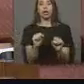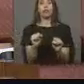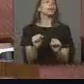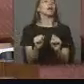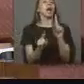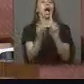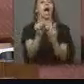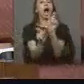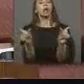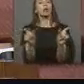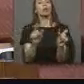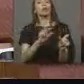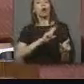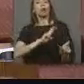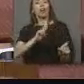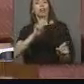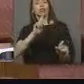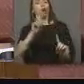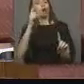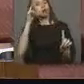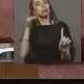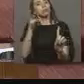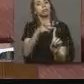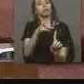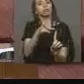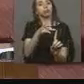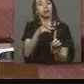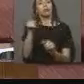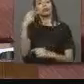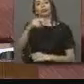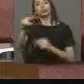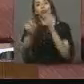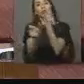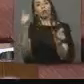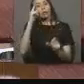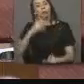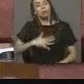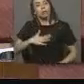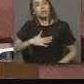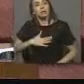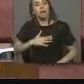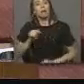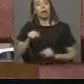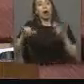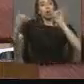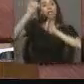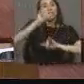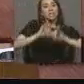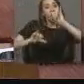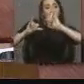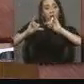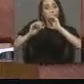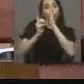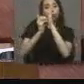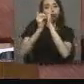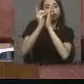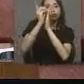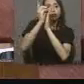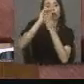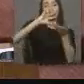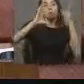algunas creencias religiosas y convicciones morales. Sin embargo, la evolución científica y los cambios en la mentalidad a